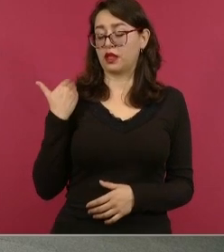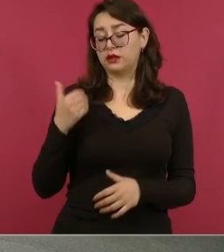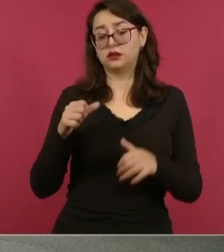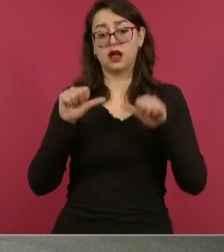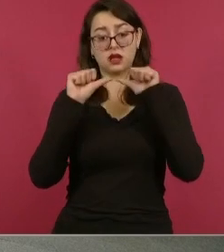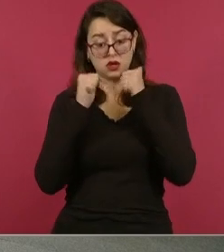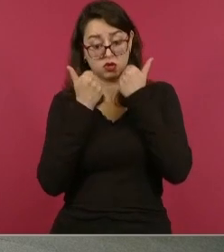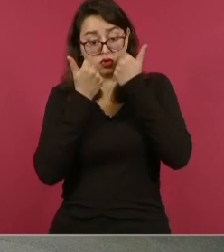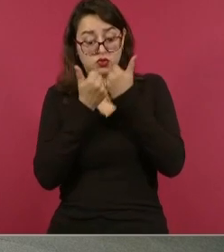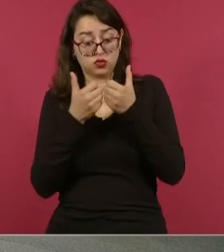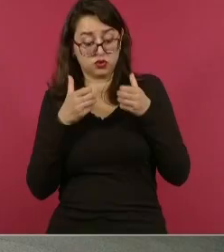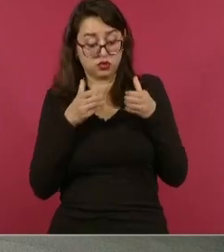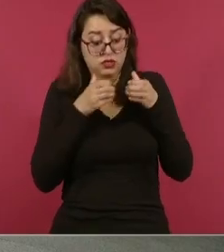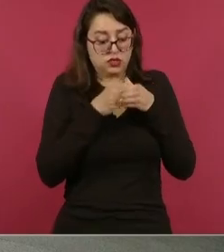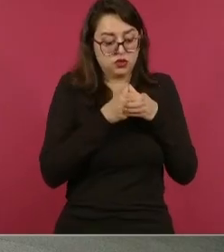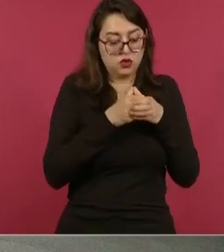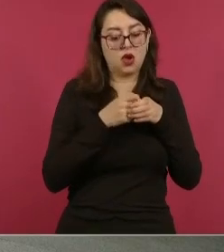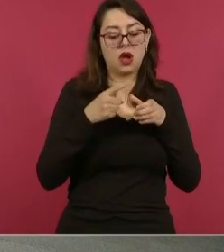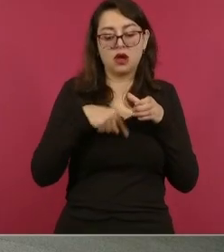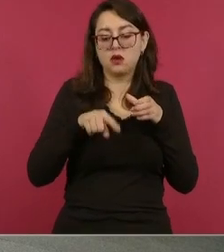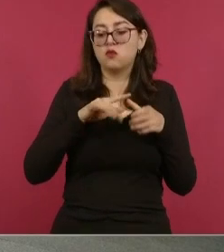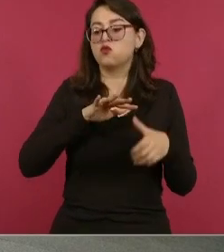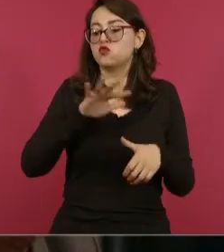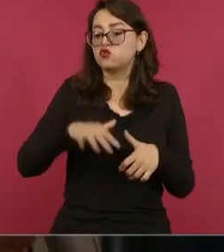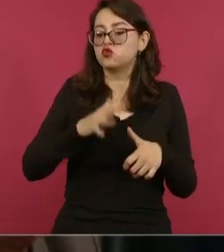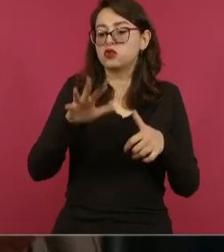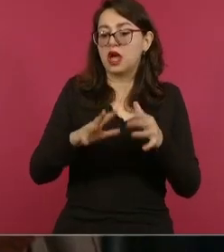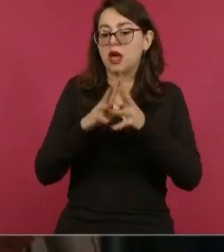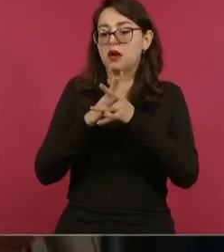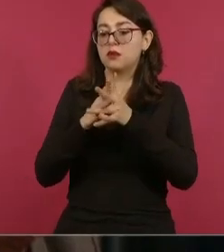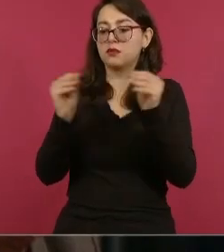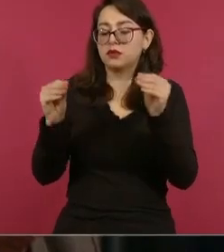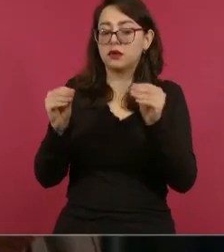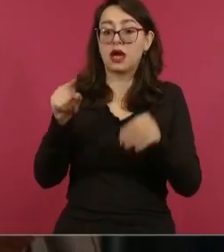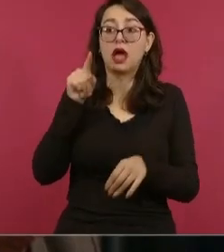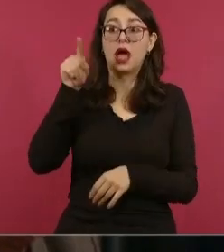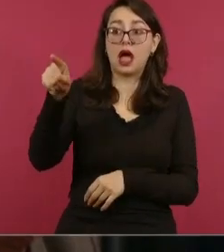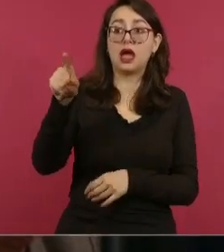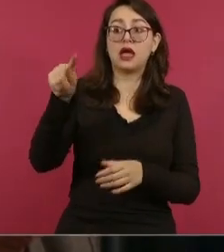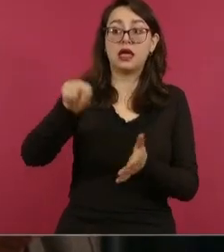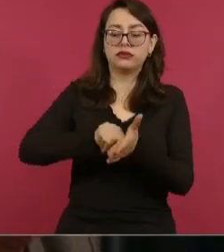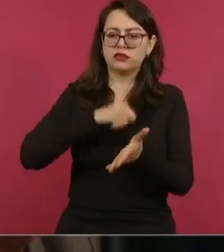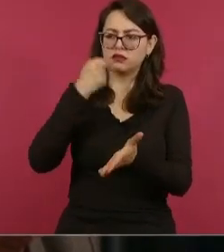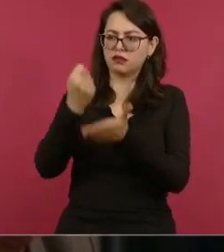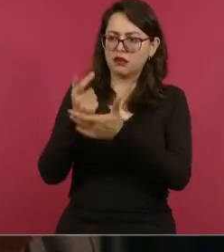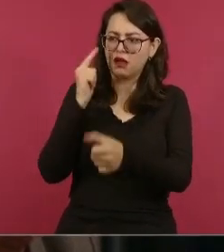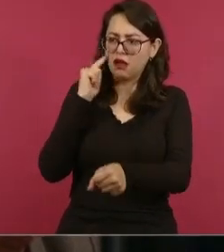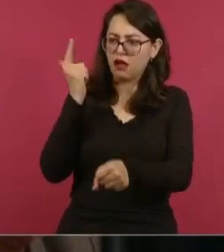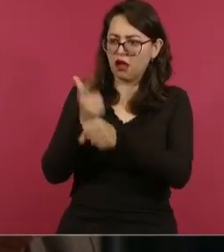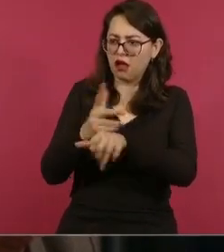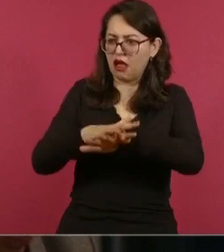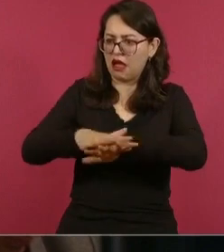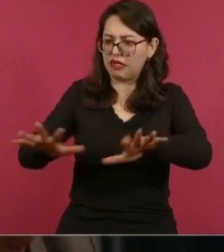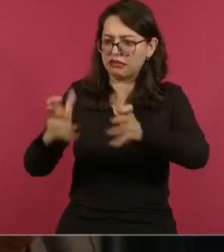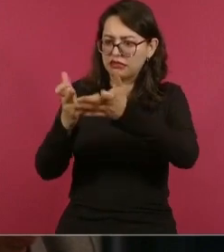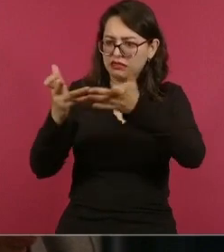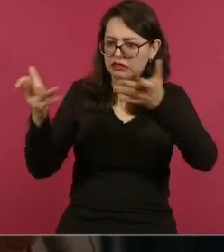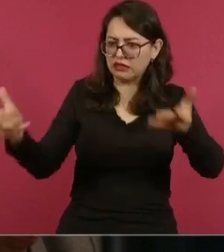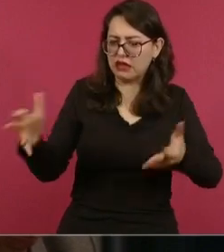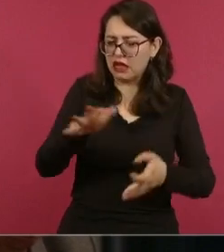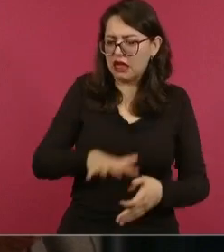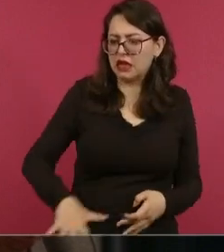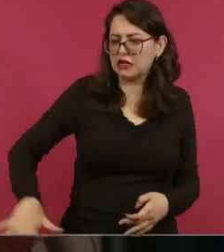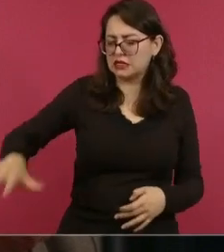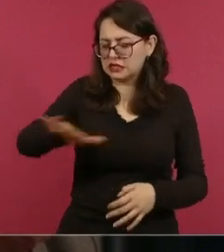un campo de exterminio en el ejido de La Retama, en Reynosa, Tamaulipas. Se encontraron restos que